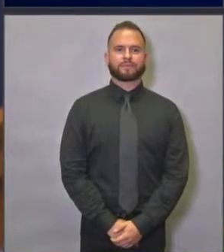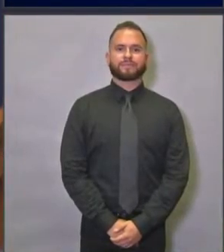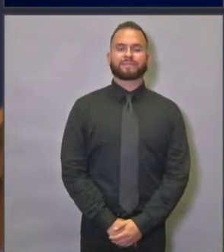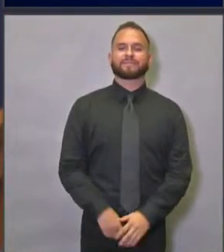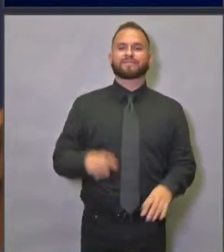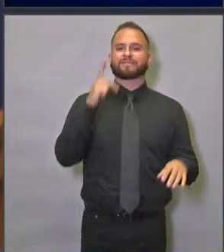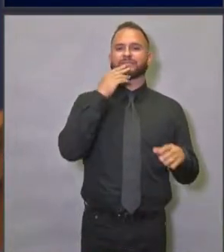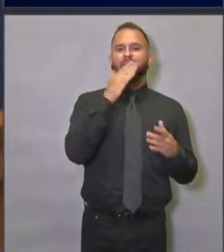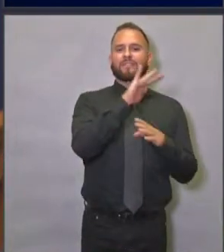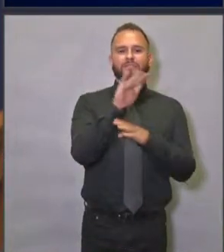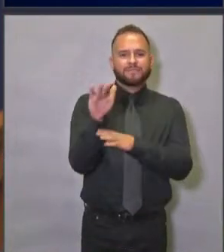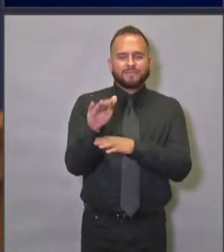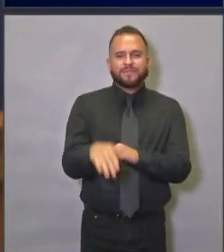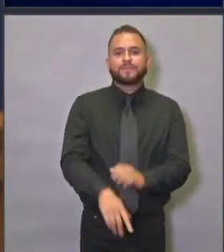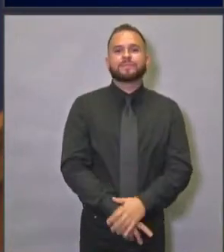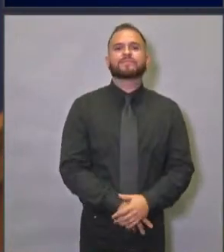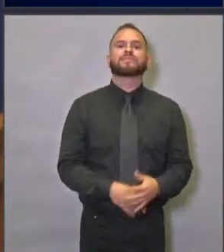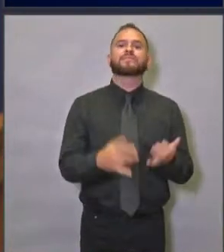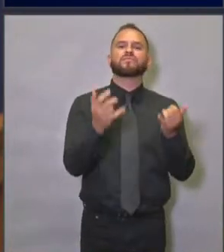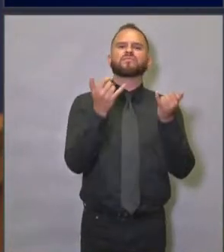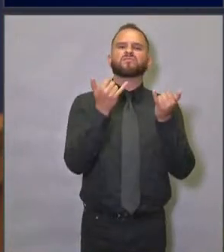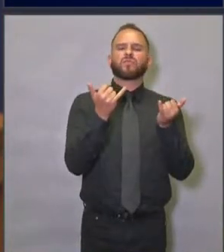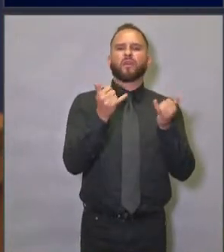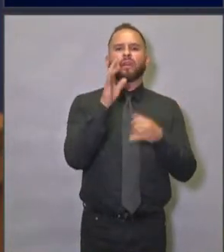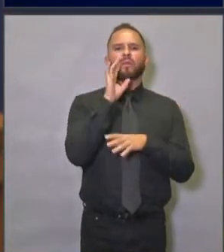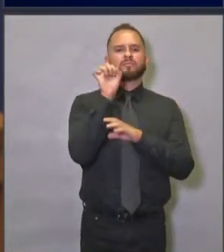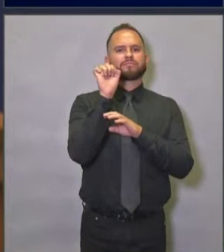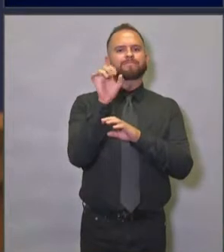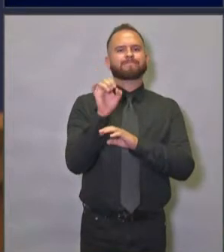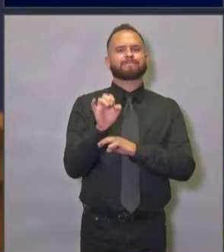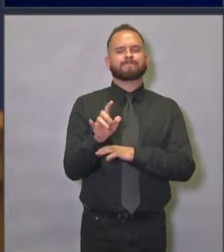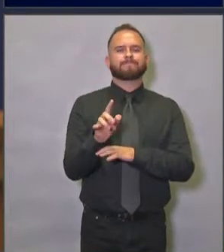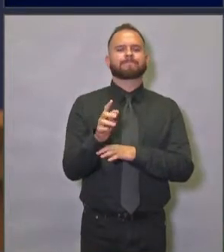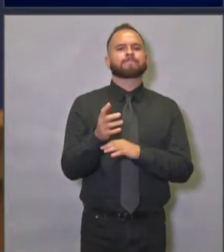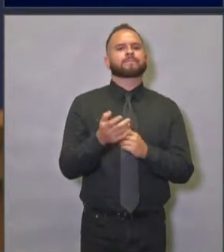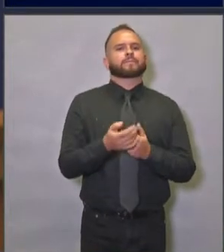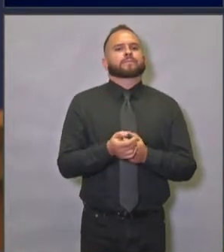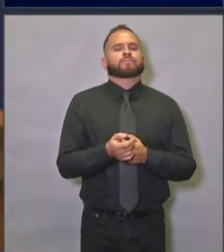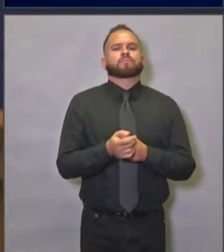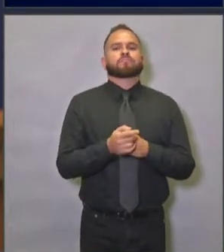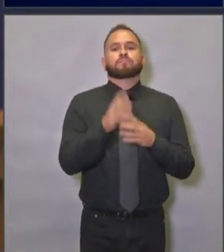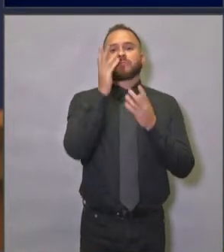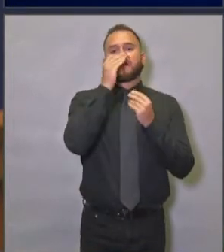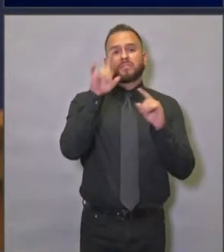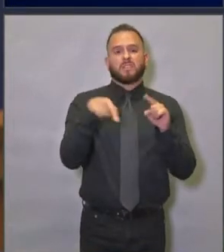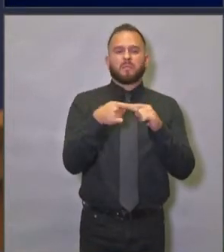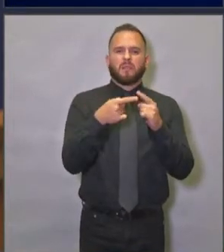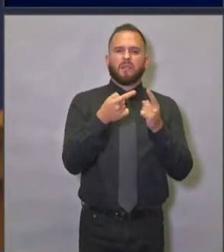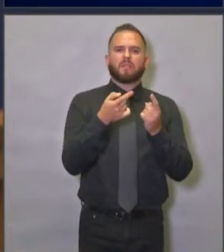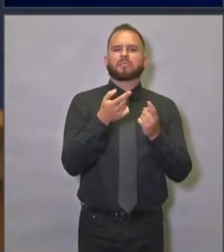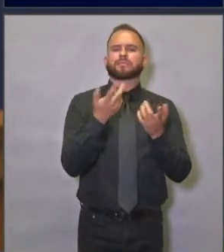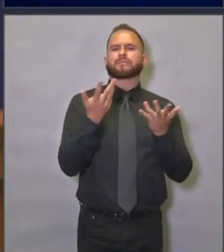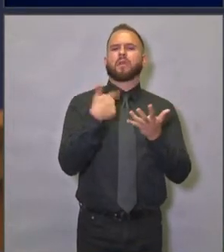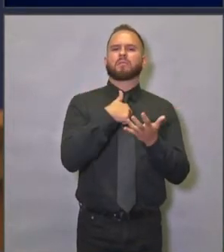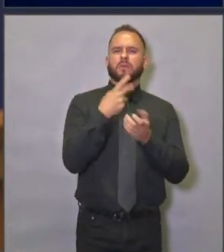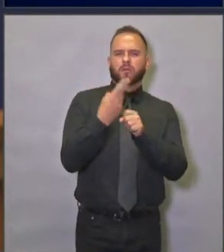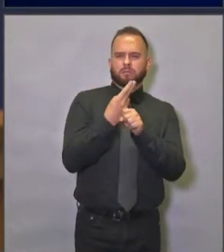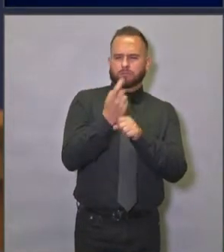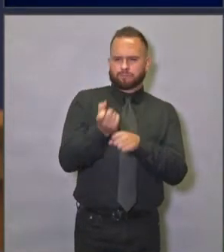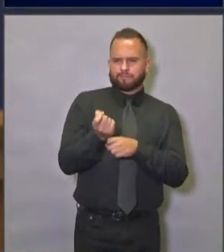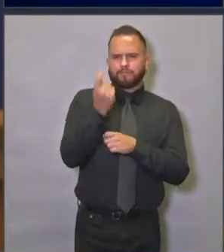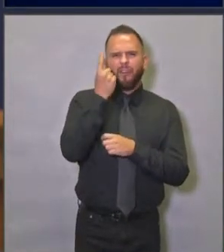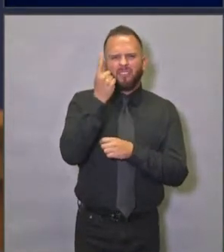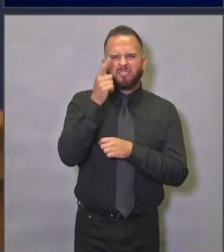Buenas tardes. Hoy vamos a proveer una actualización sobre los datos que se utilizan para comprender